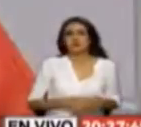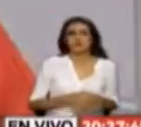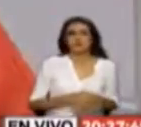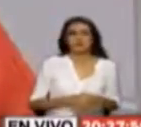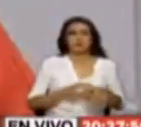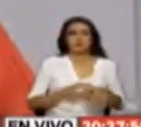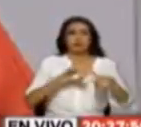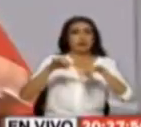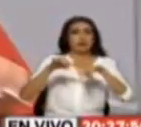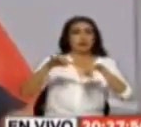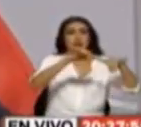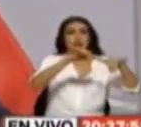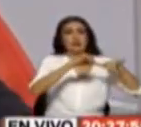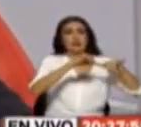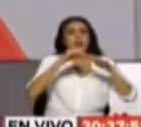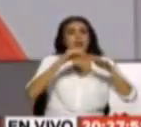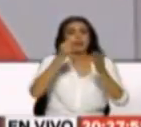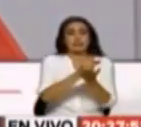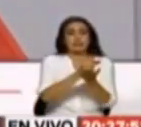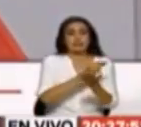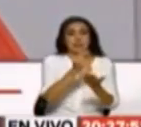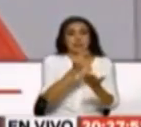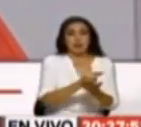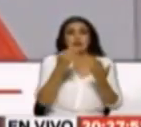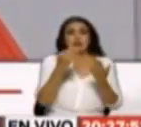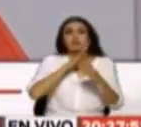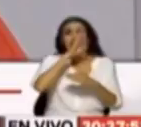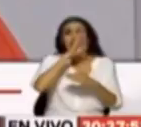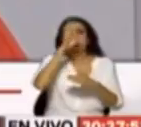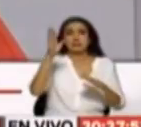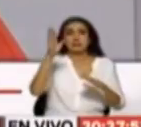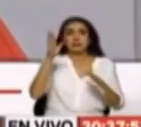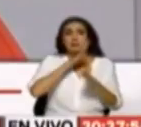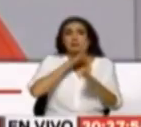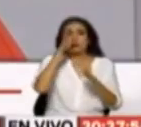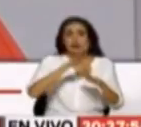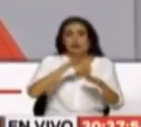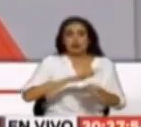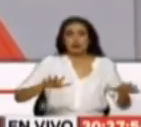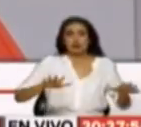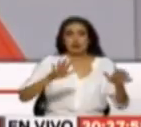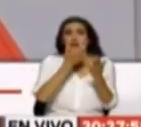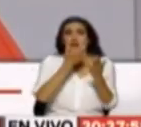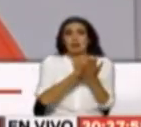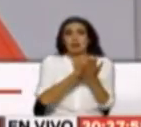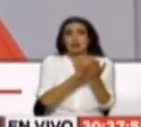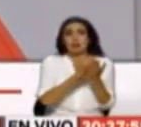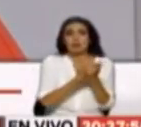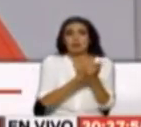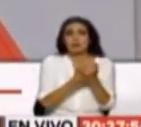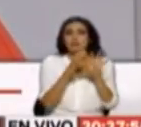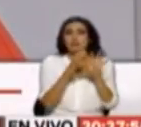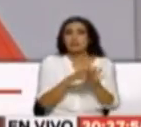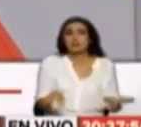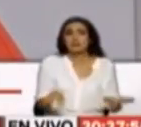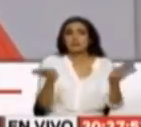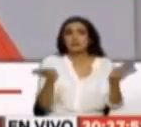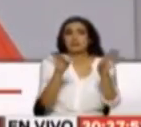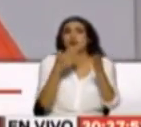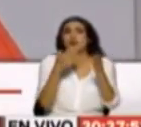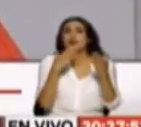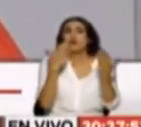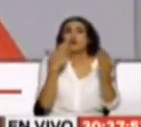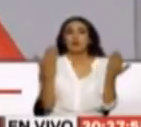Democratizar el acceso a crédito es una de las consignas permanentes que tenemos de cara al fortalecimiento de la economía popular y solidaria. Y es precisamente como,